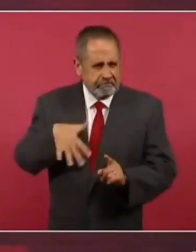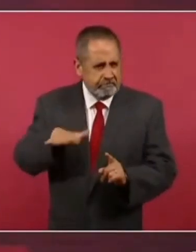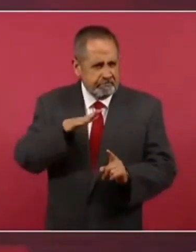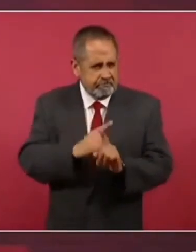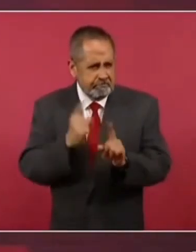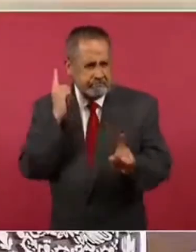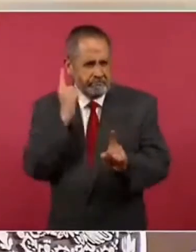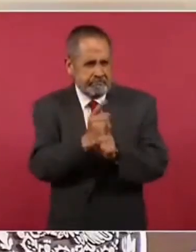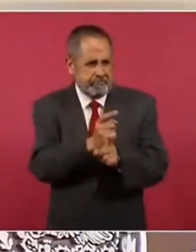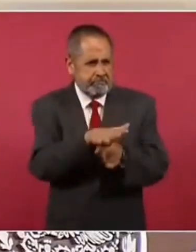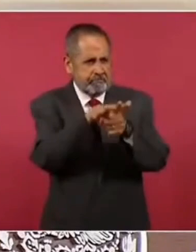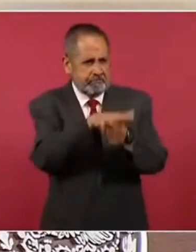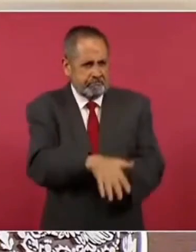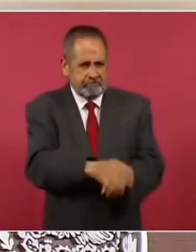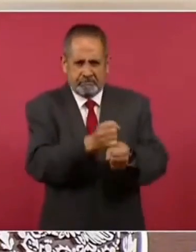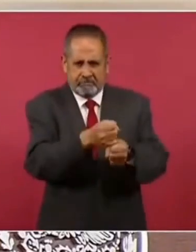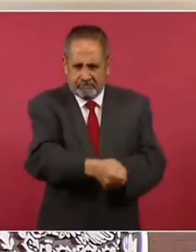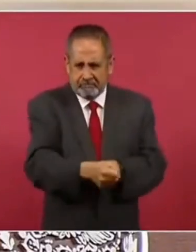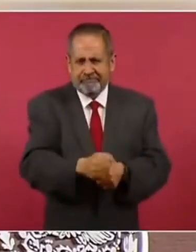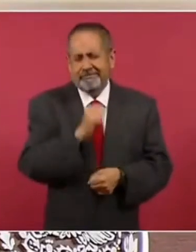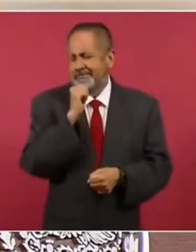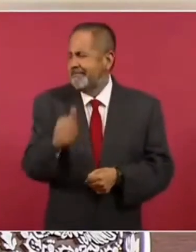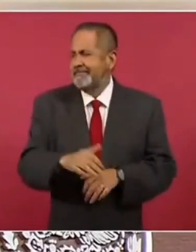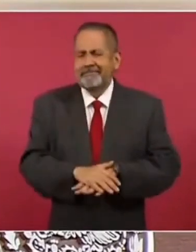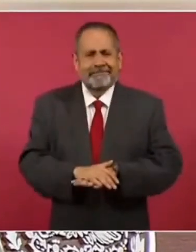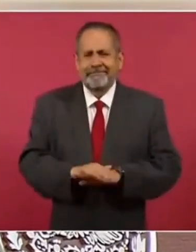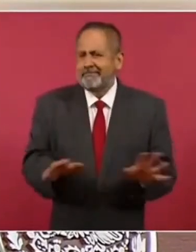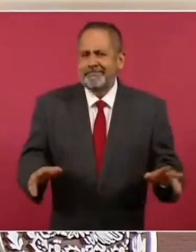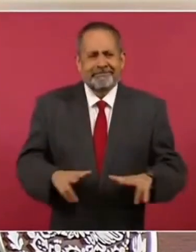no se reprime a nadie.